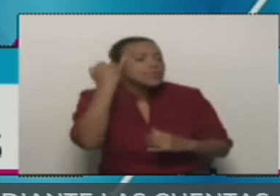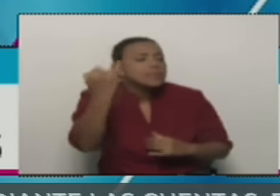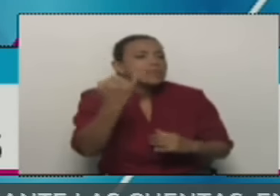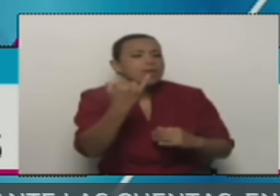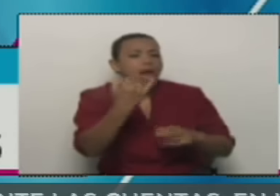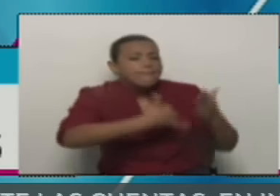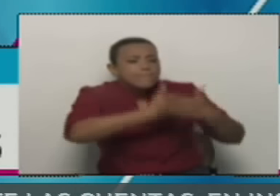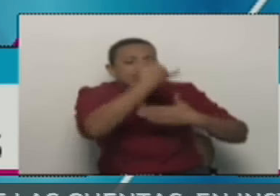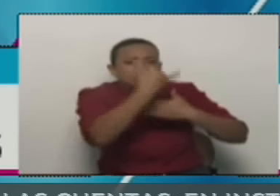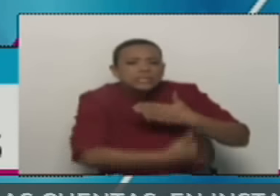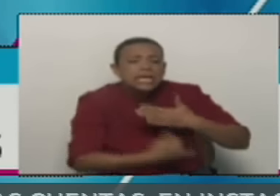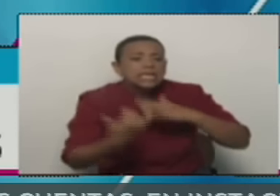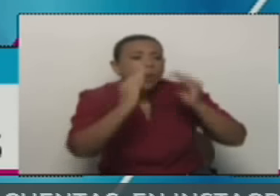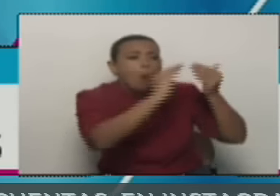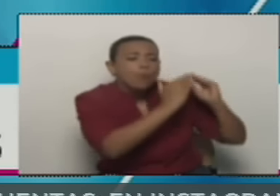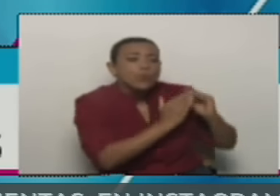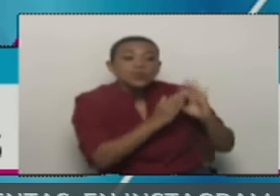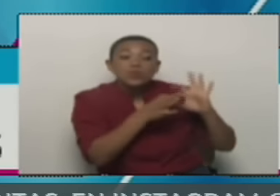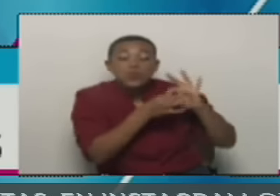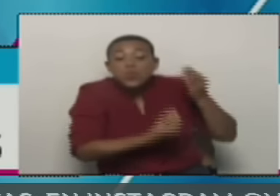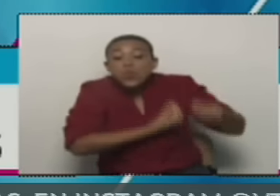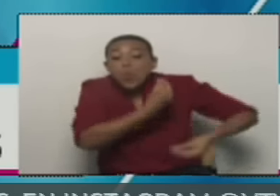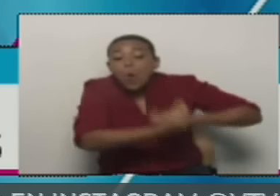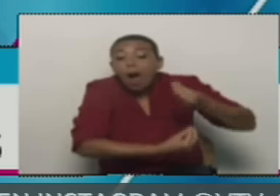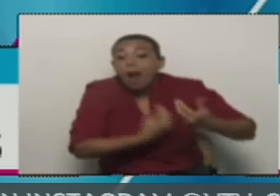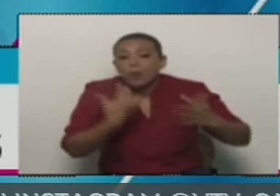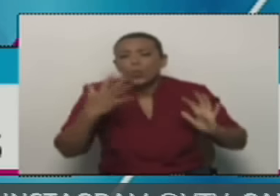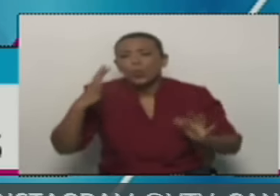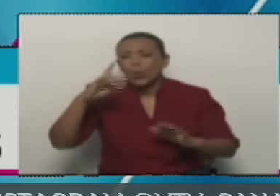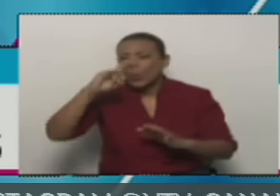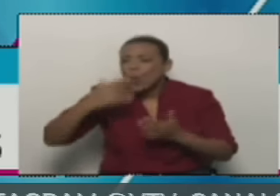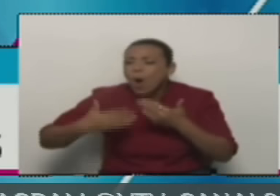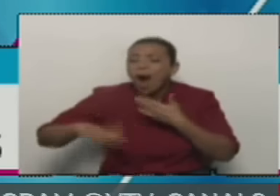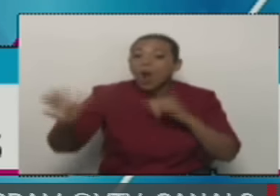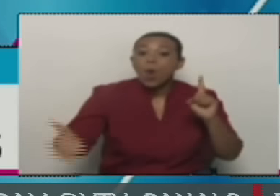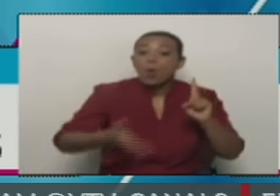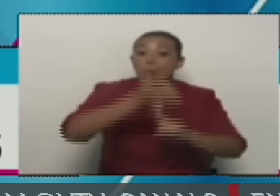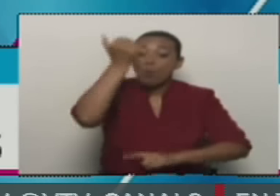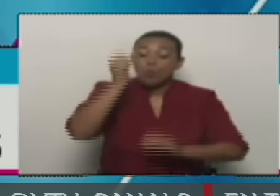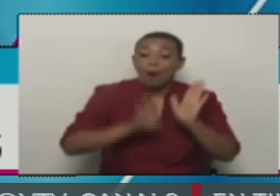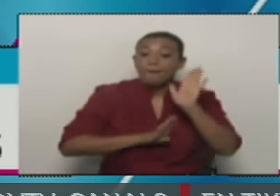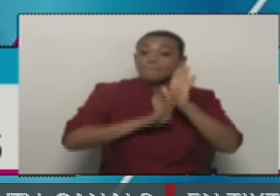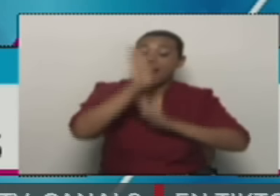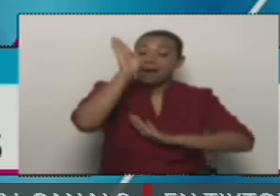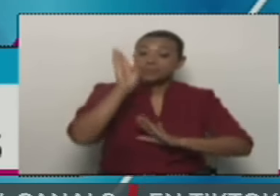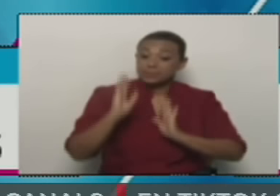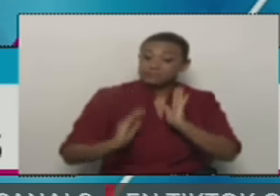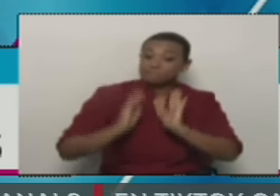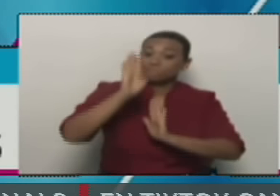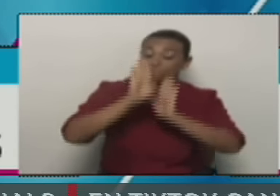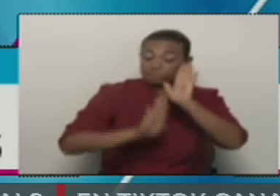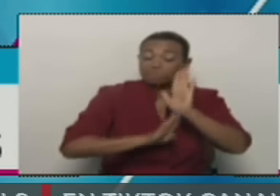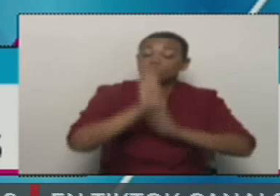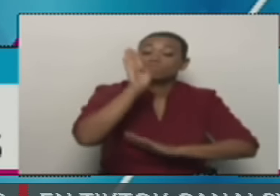de proyectos comunes y cuántas cosas hemos hecho, cuántos logros, cuántos avances.